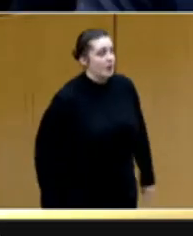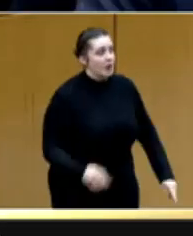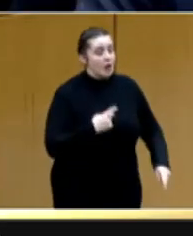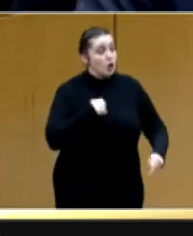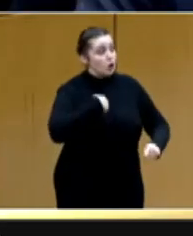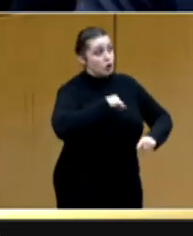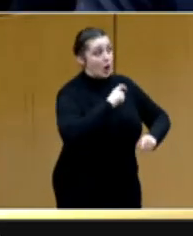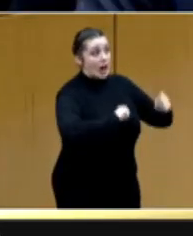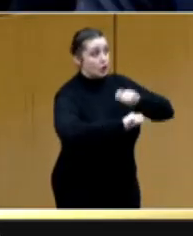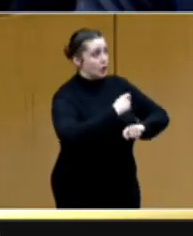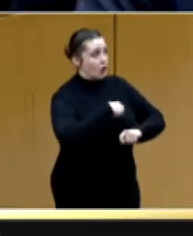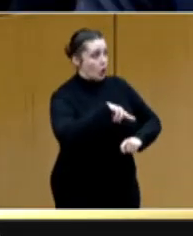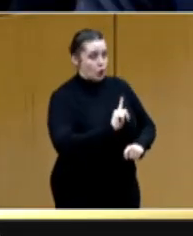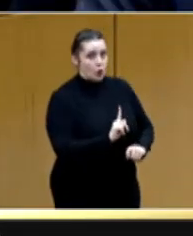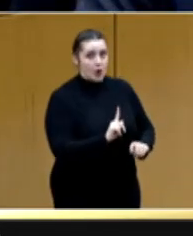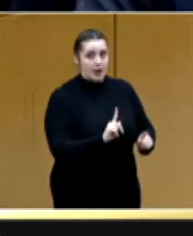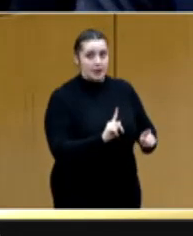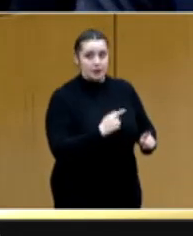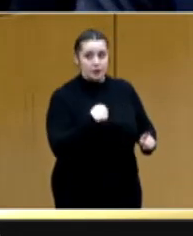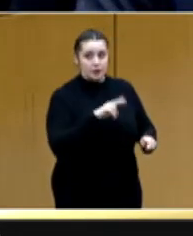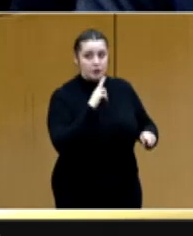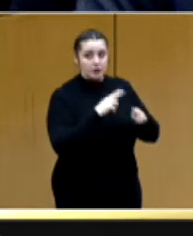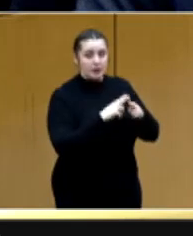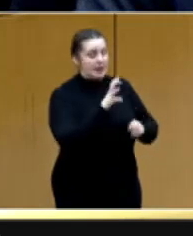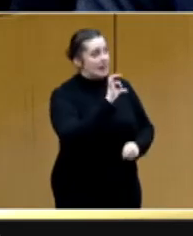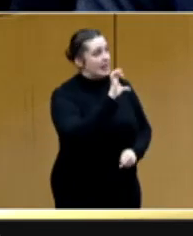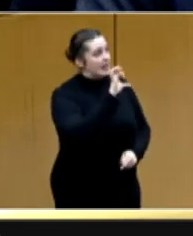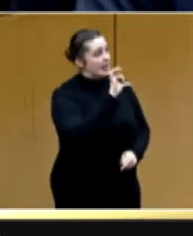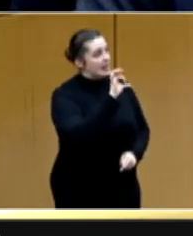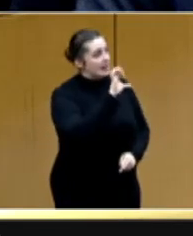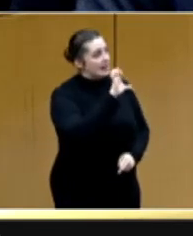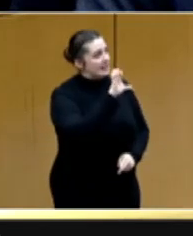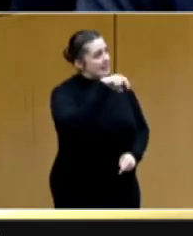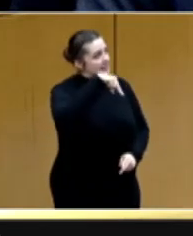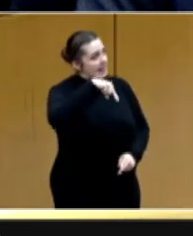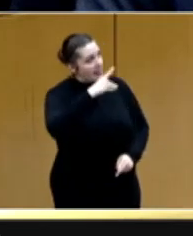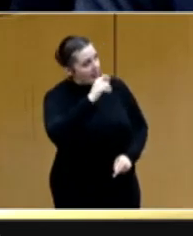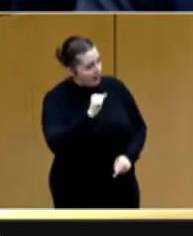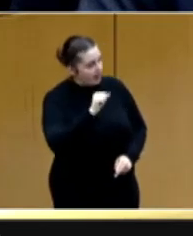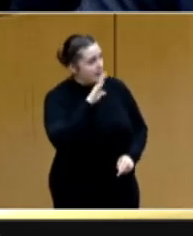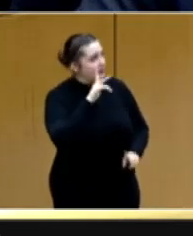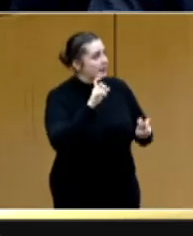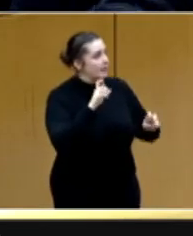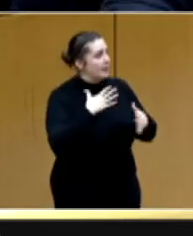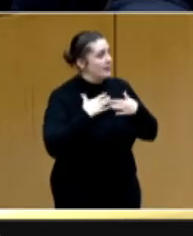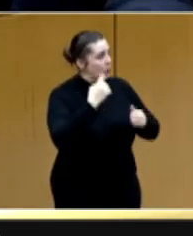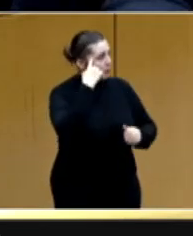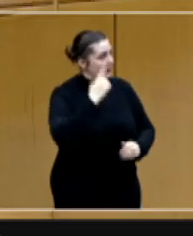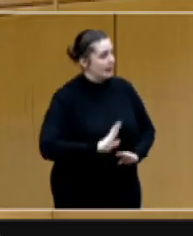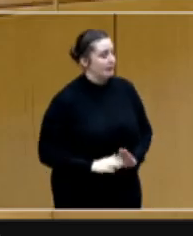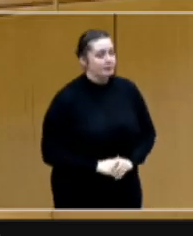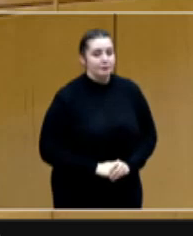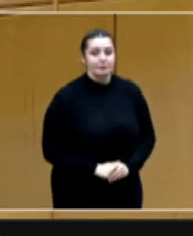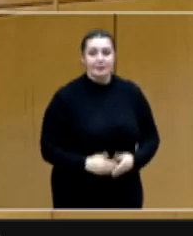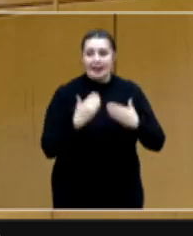no somos una asociación nos llamamos Senda con dos nes nos dedicamos a los problemas de Salud Mental en Valencia Muy bien